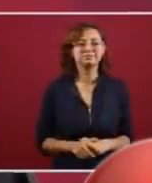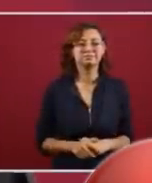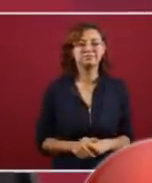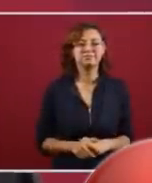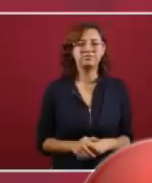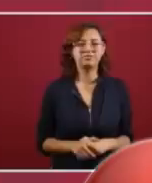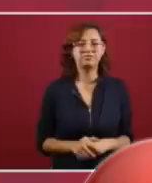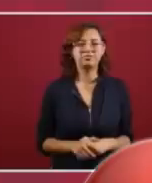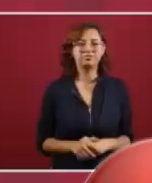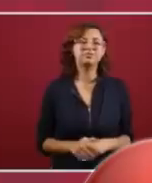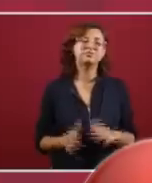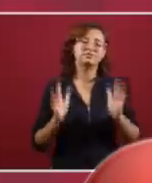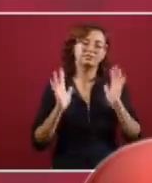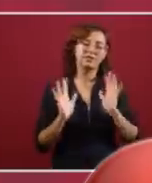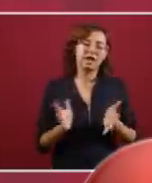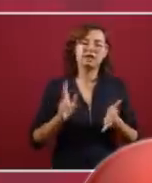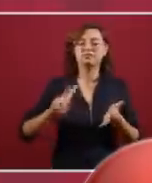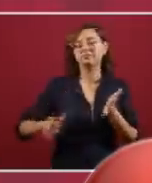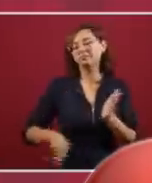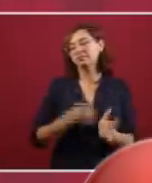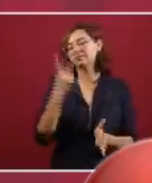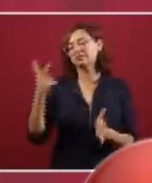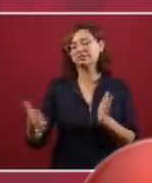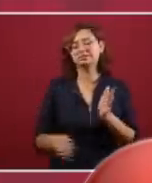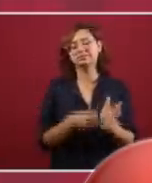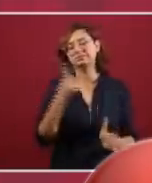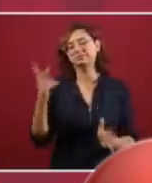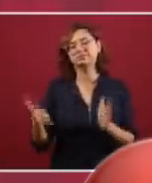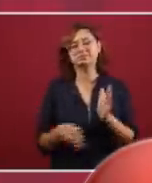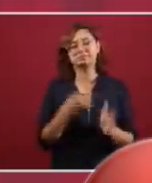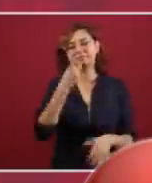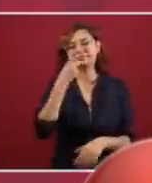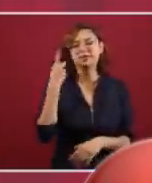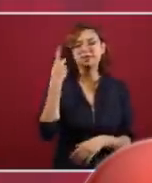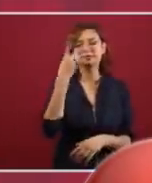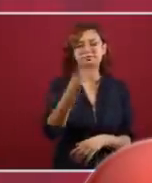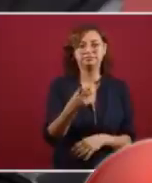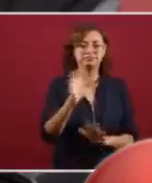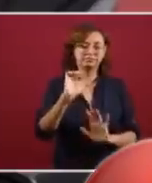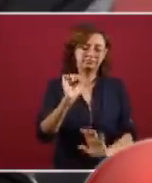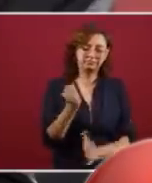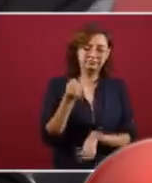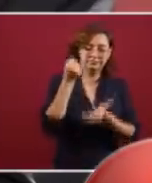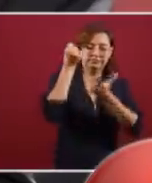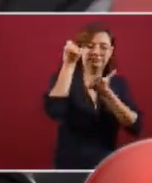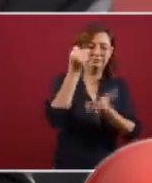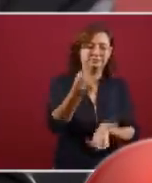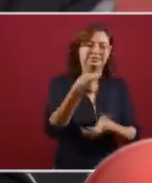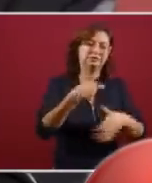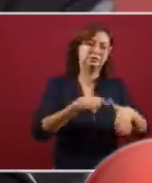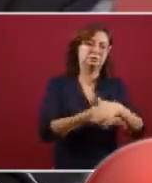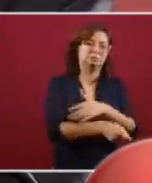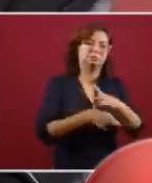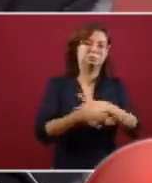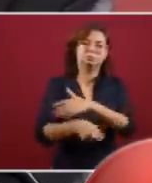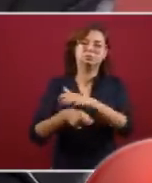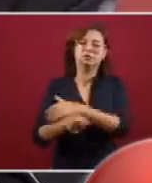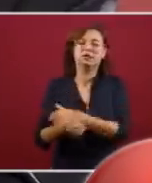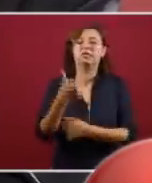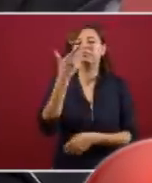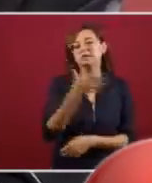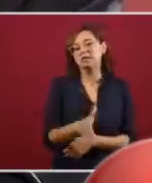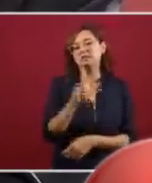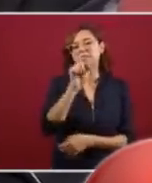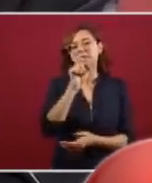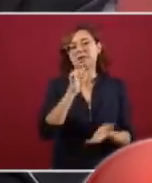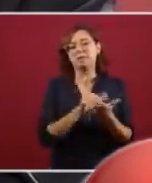Ya hemos hablado de eso. Había una partida de moches y le asignaban 10, 20 millones